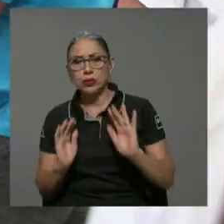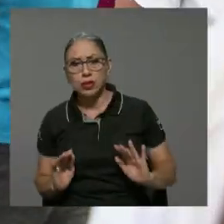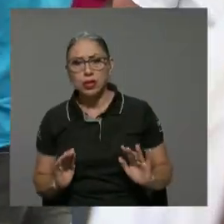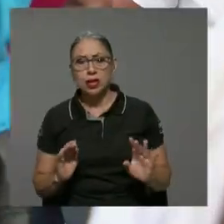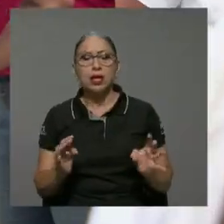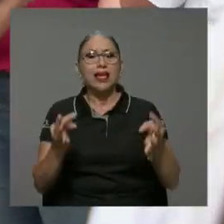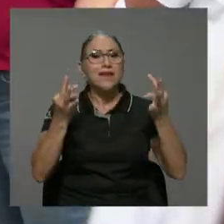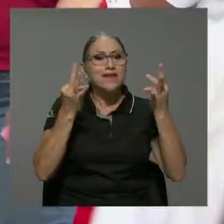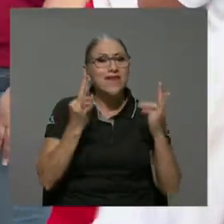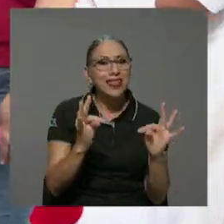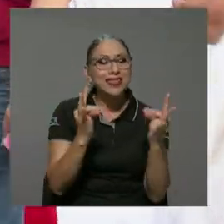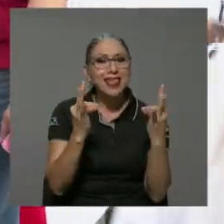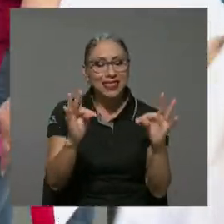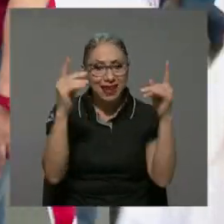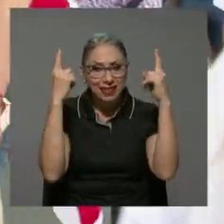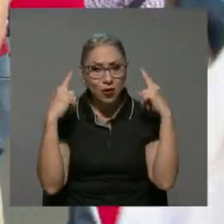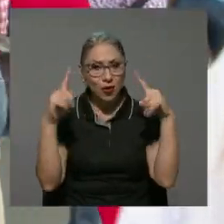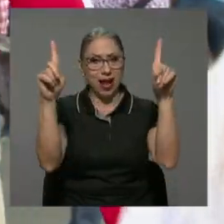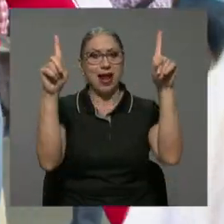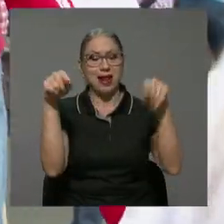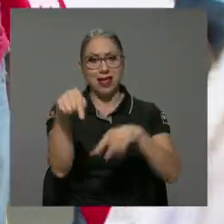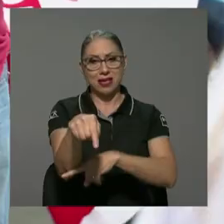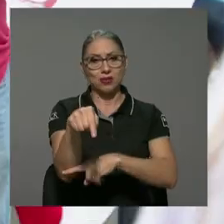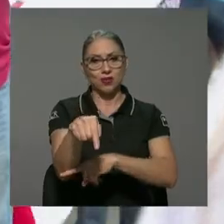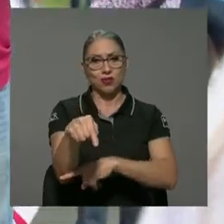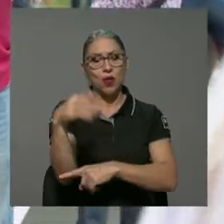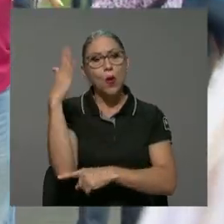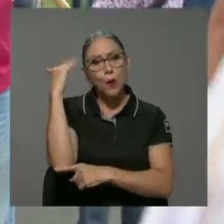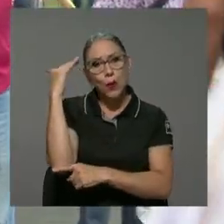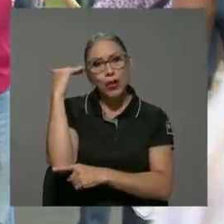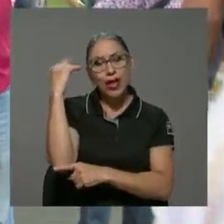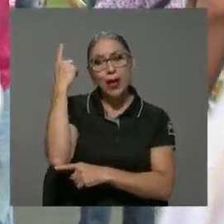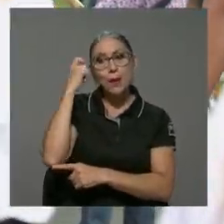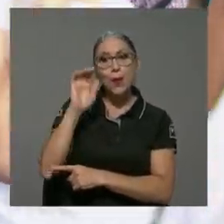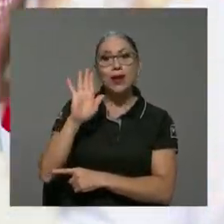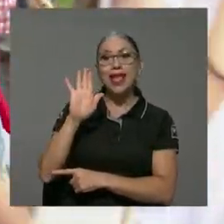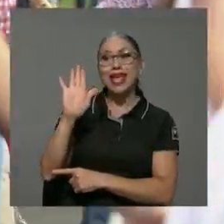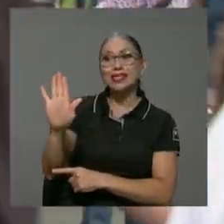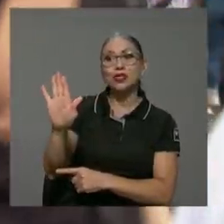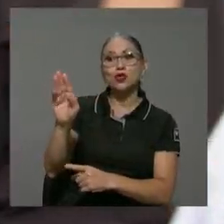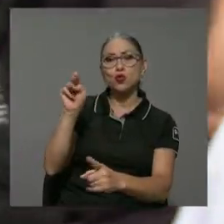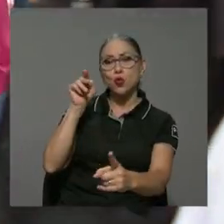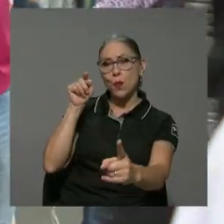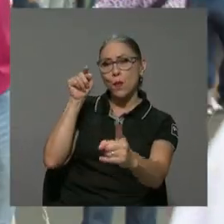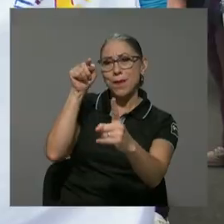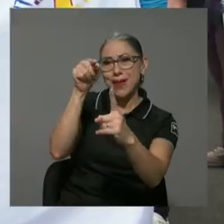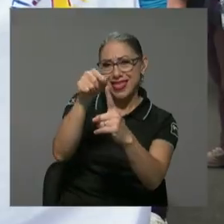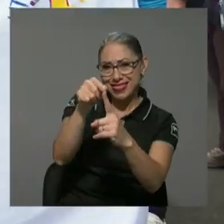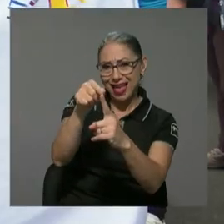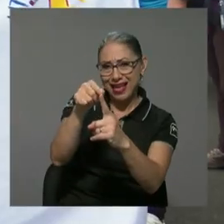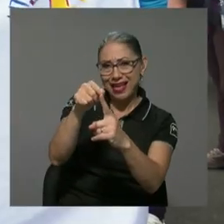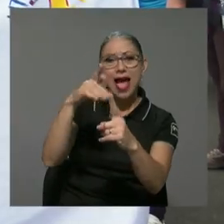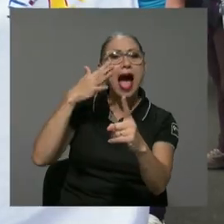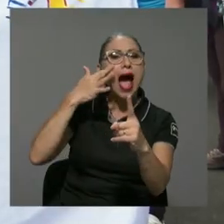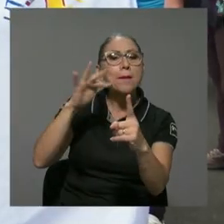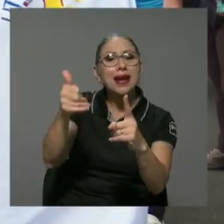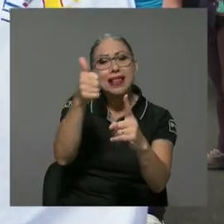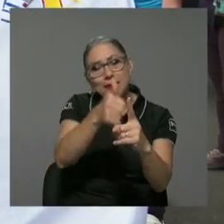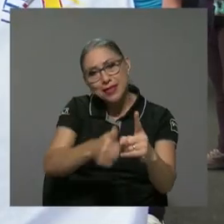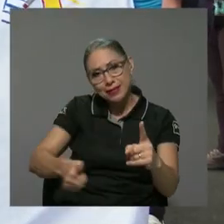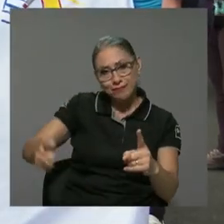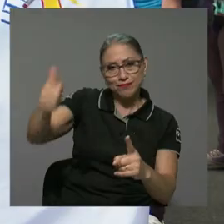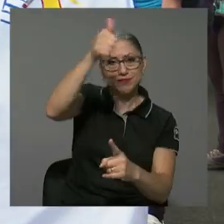de lograrlo, porque es su meta que está aparentemente por encima de cualquier otra